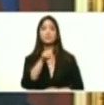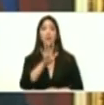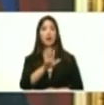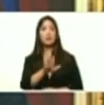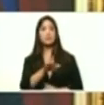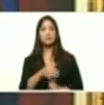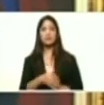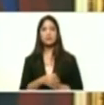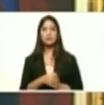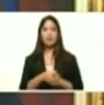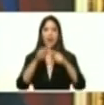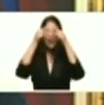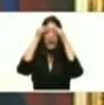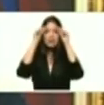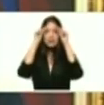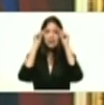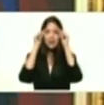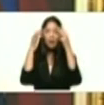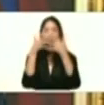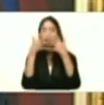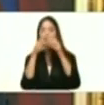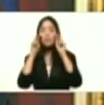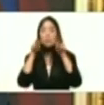las cejas no lo dejan ver al pueblo.